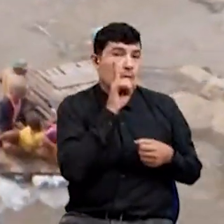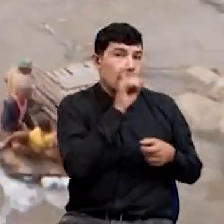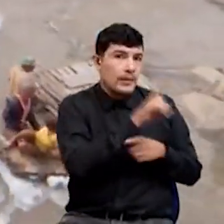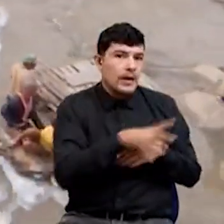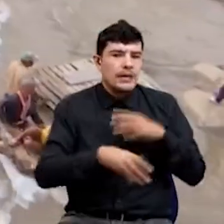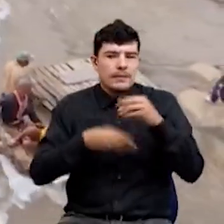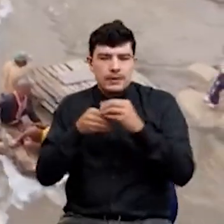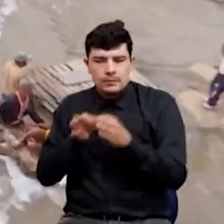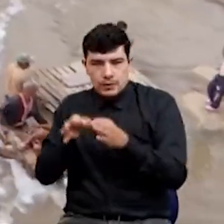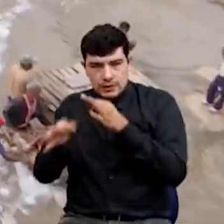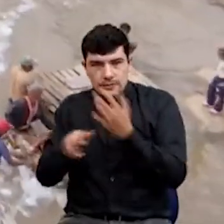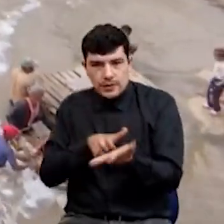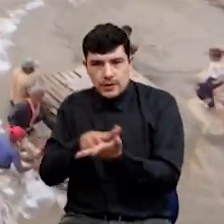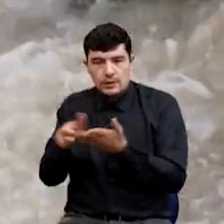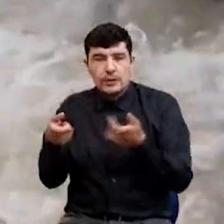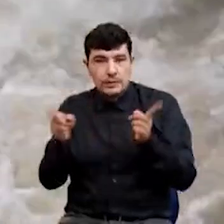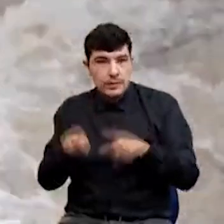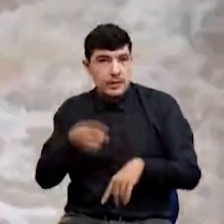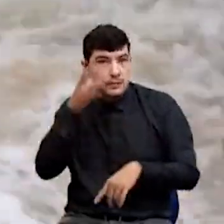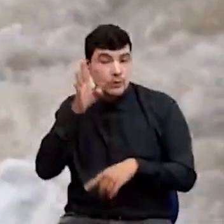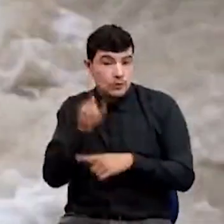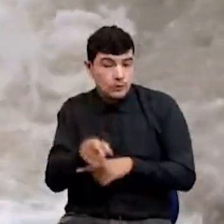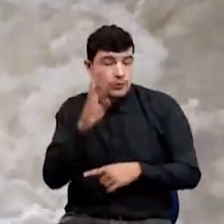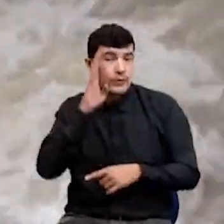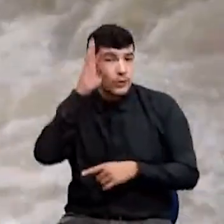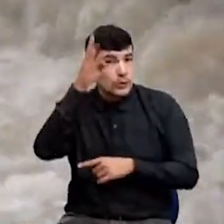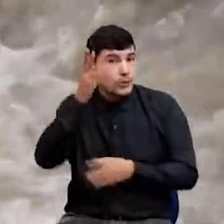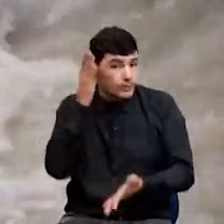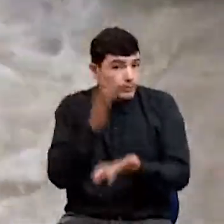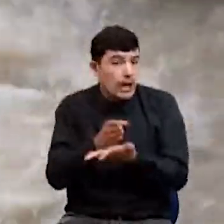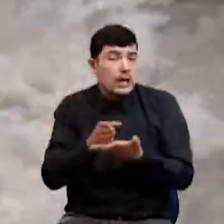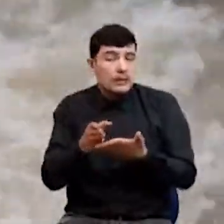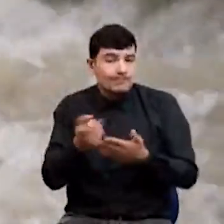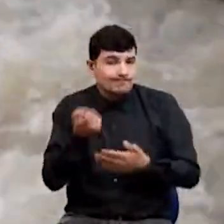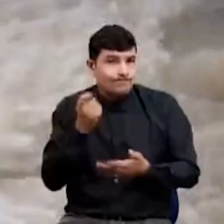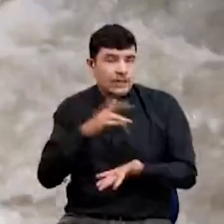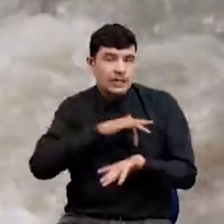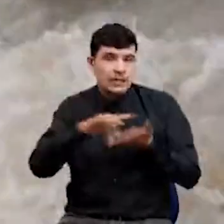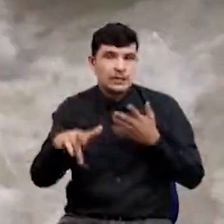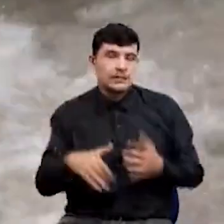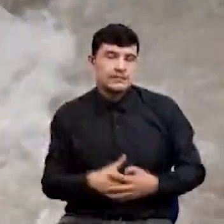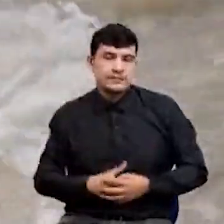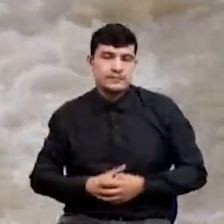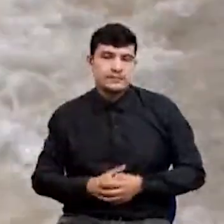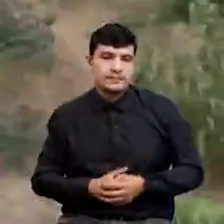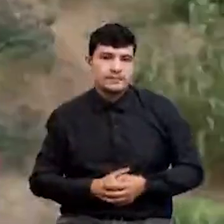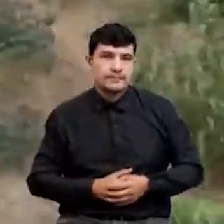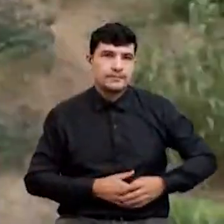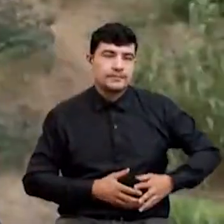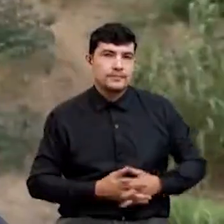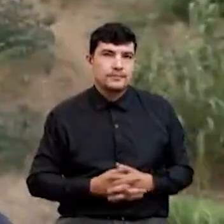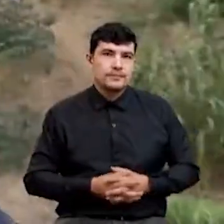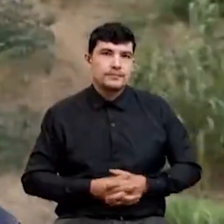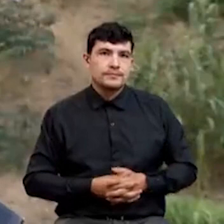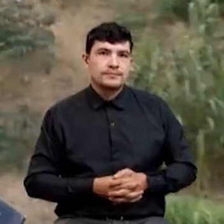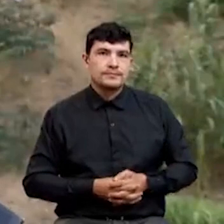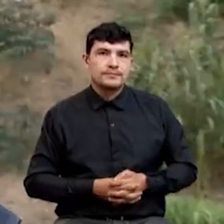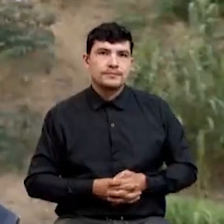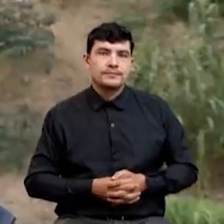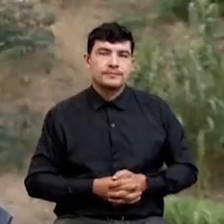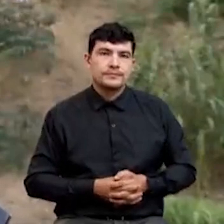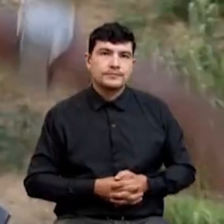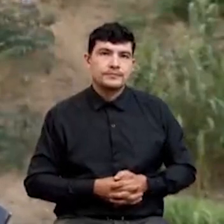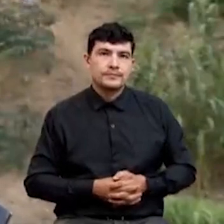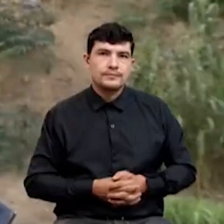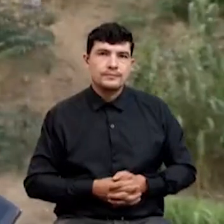con posibilidades de una tragedia nos toca usar estos medios ya que más o menos un niño